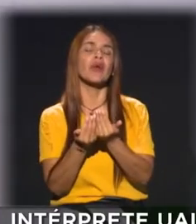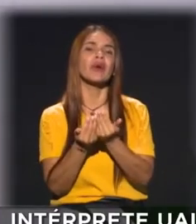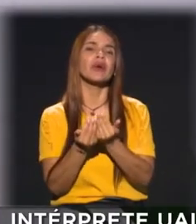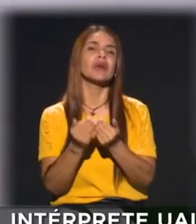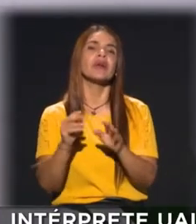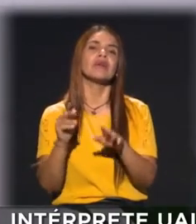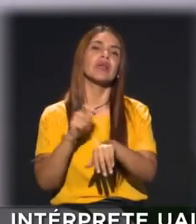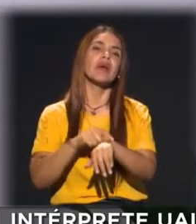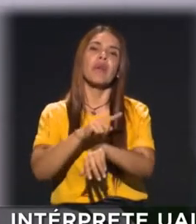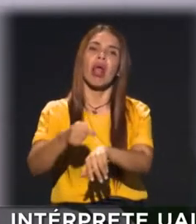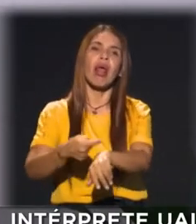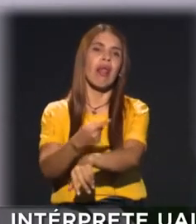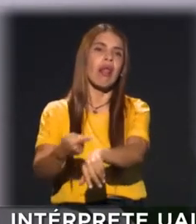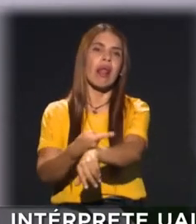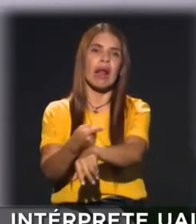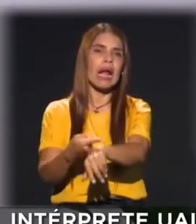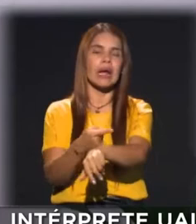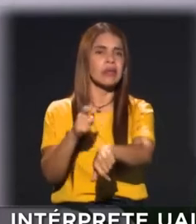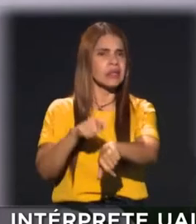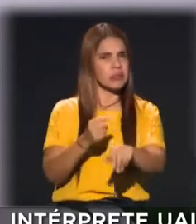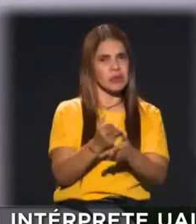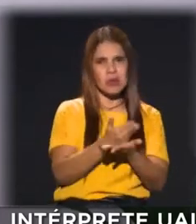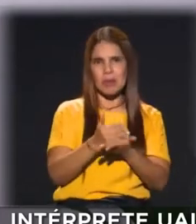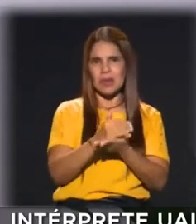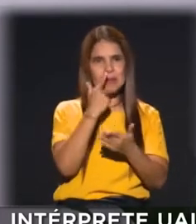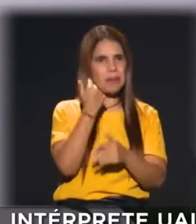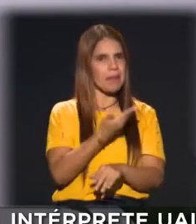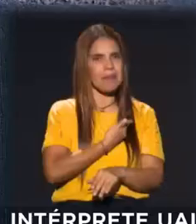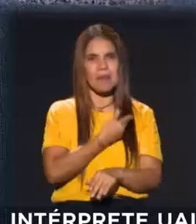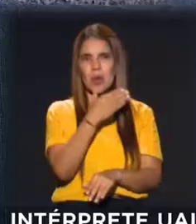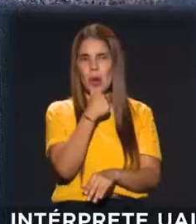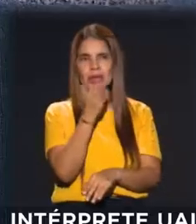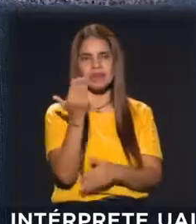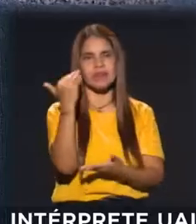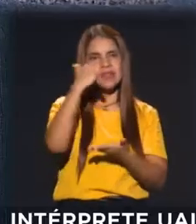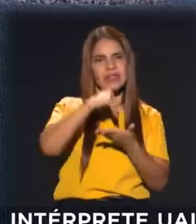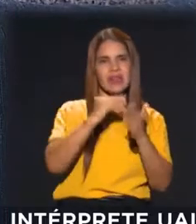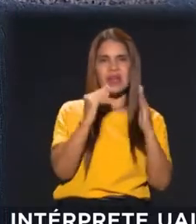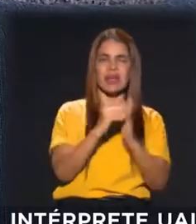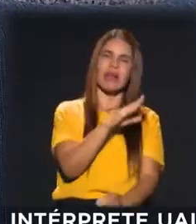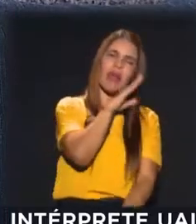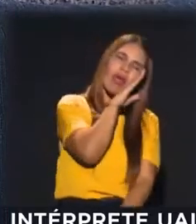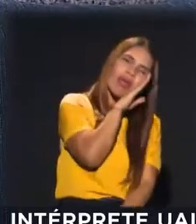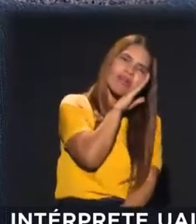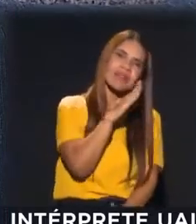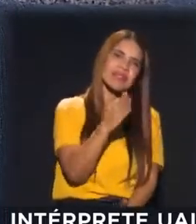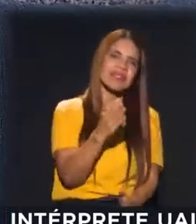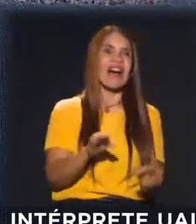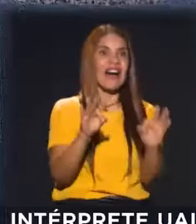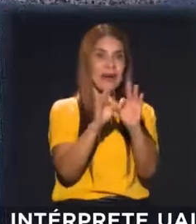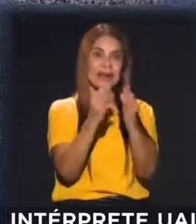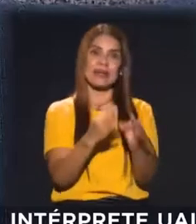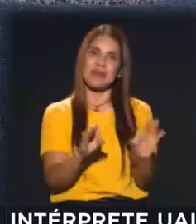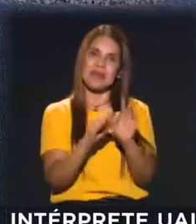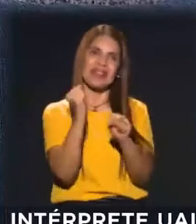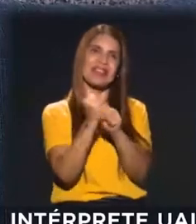y muchas veces no comparte con sus papás o con las personas que están alrededor, pero en ese momento los papás son clave. Total, y el